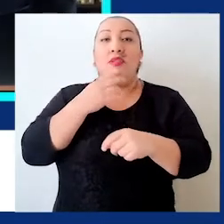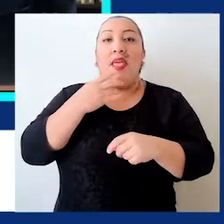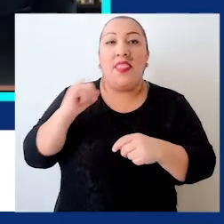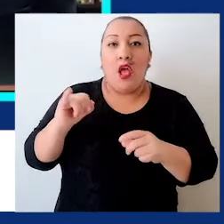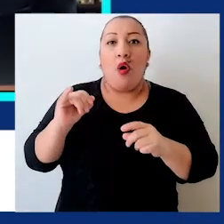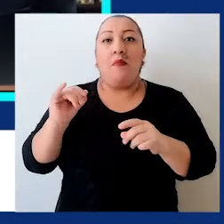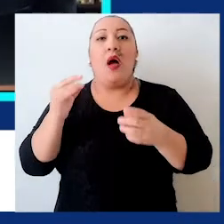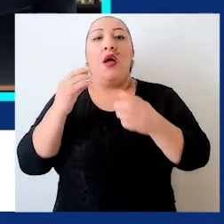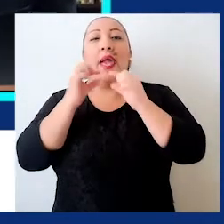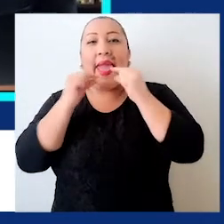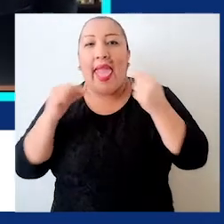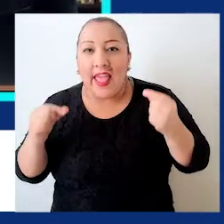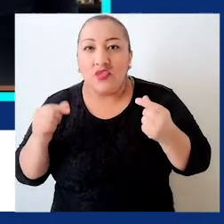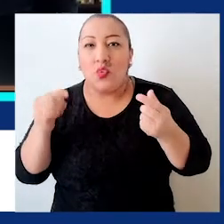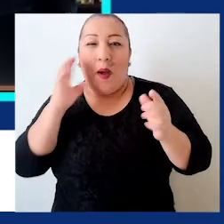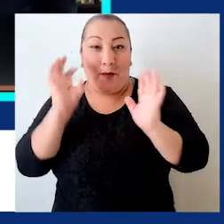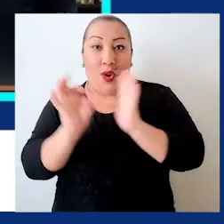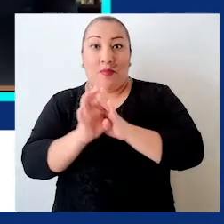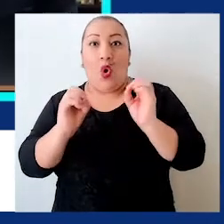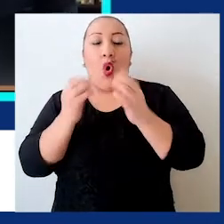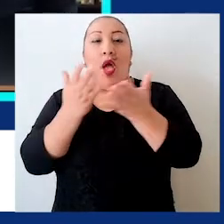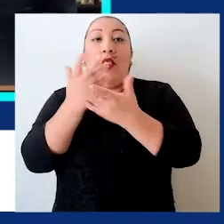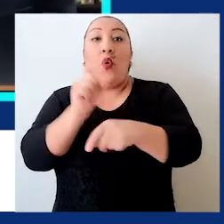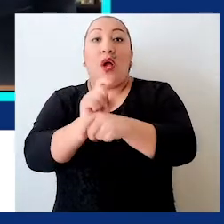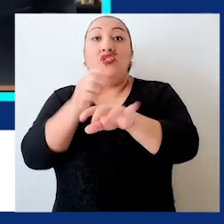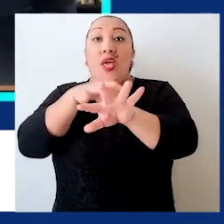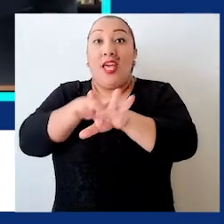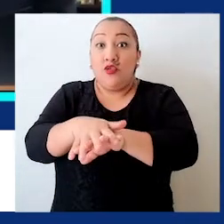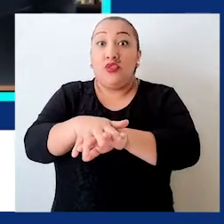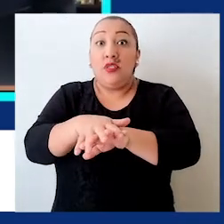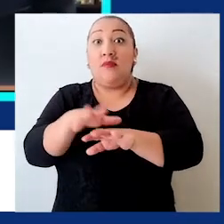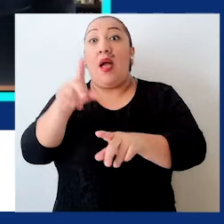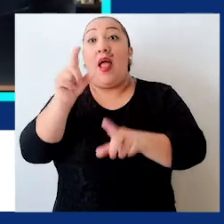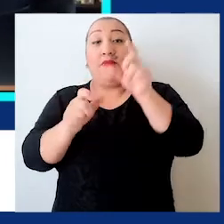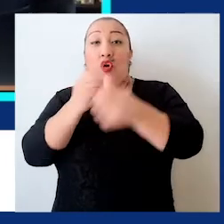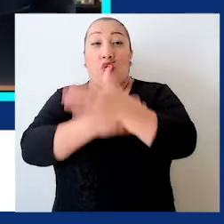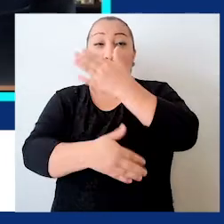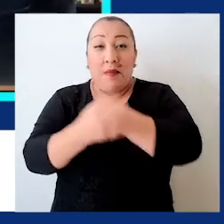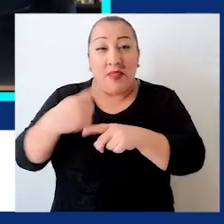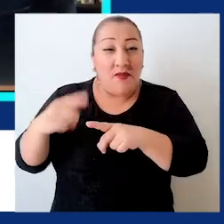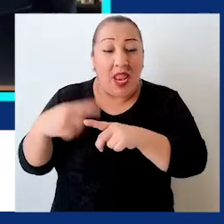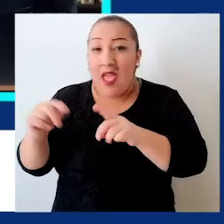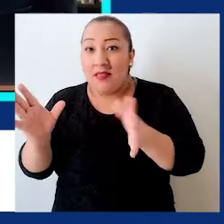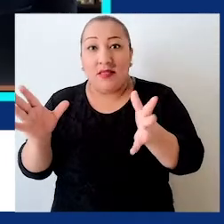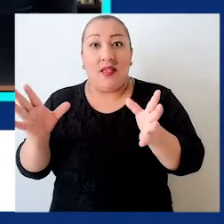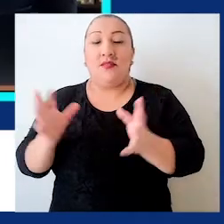educación inclusiva o en lo que es la didáctica para enseñar en aula multigrado.